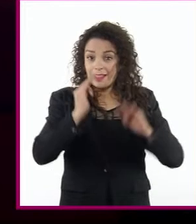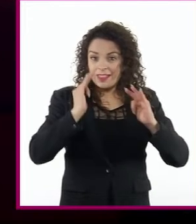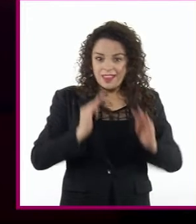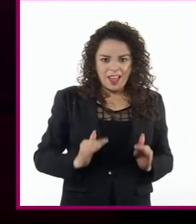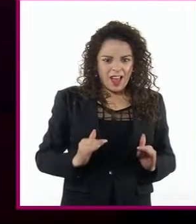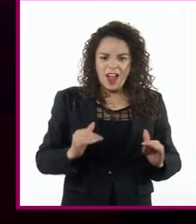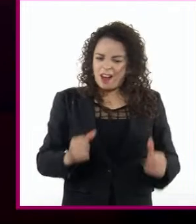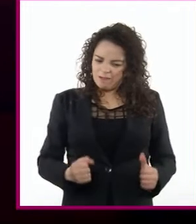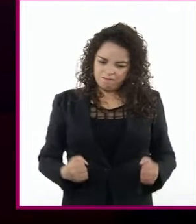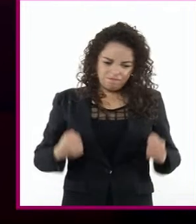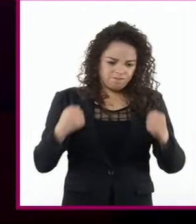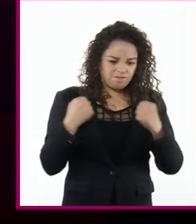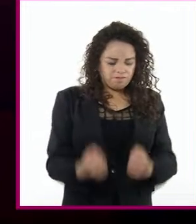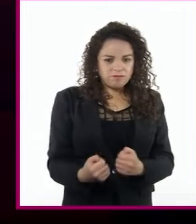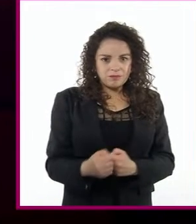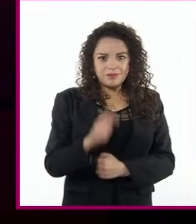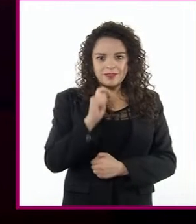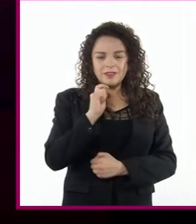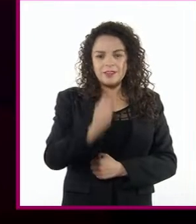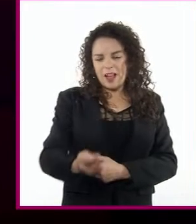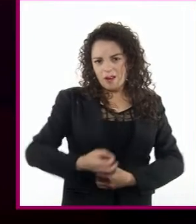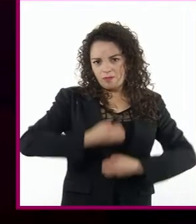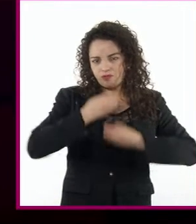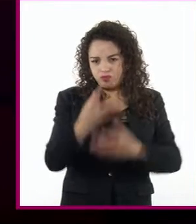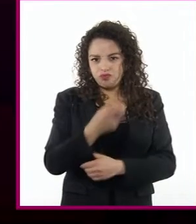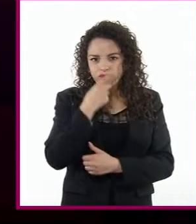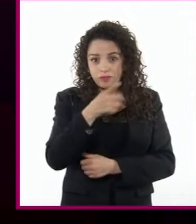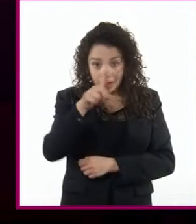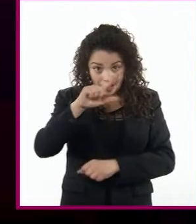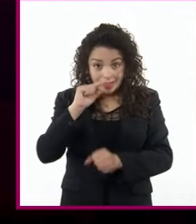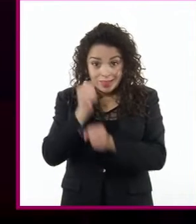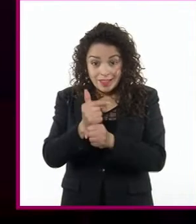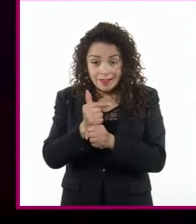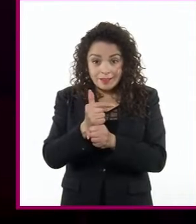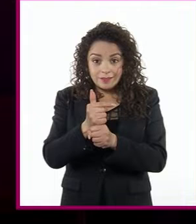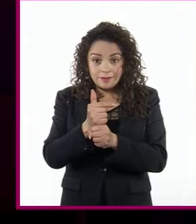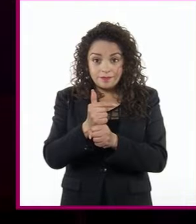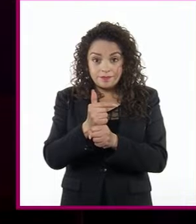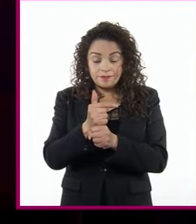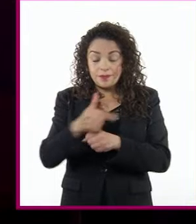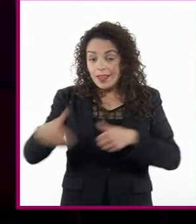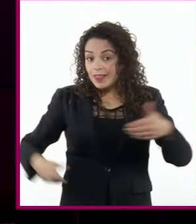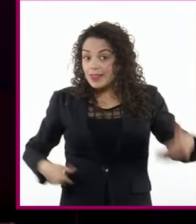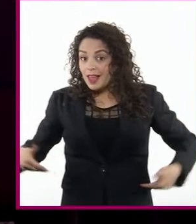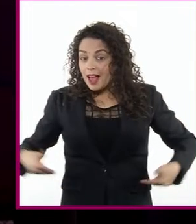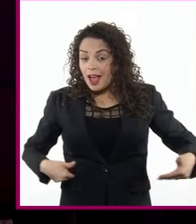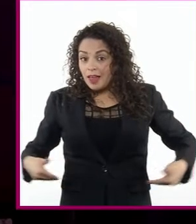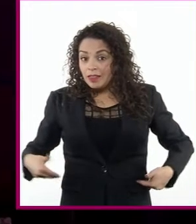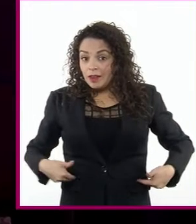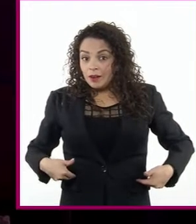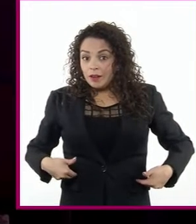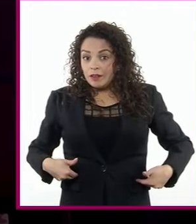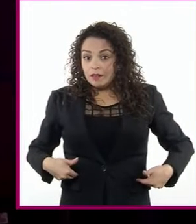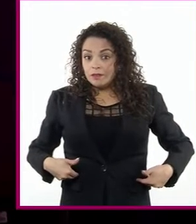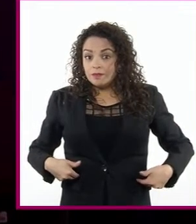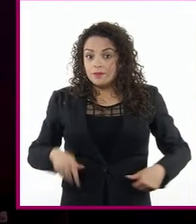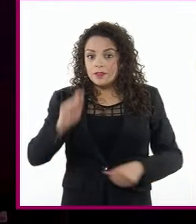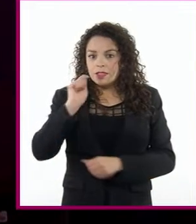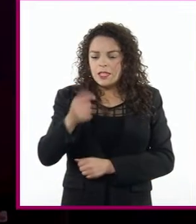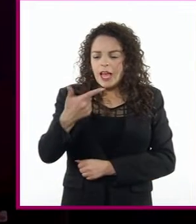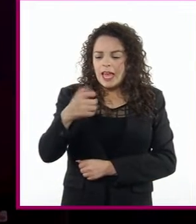es sujeto de la acción. Nos damos cuenta cómo las obras teatrales, además del género